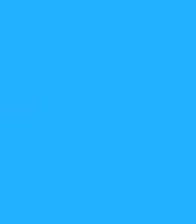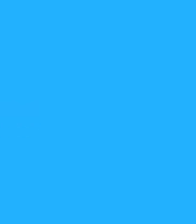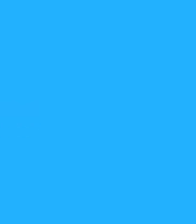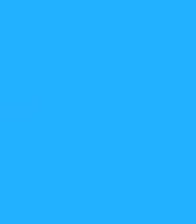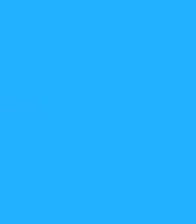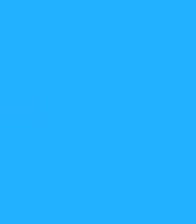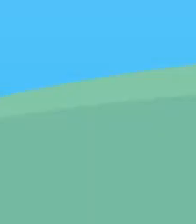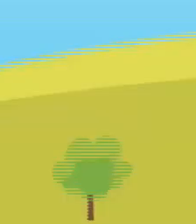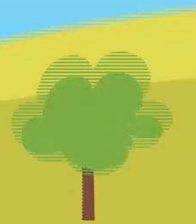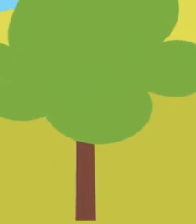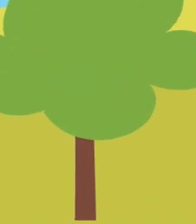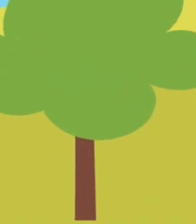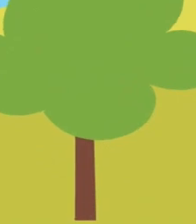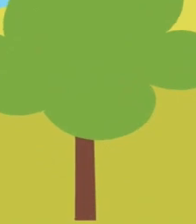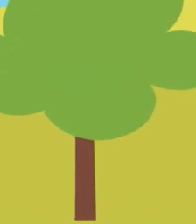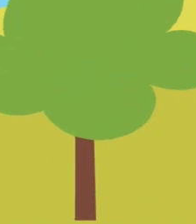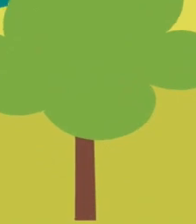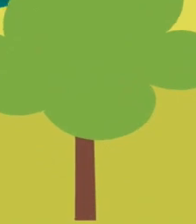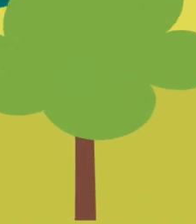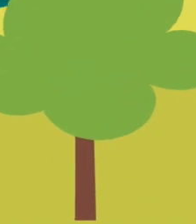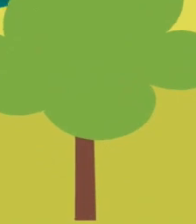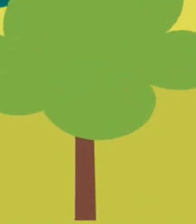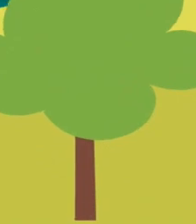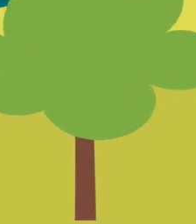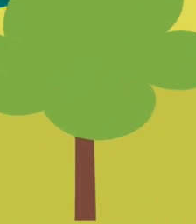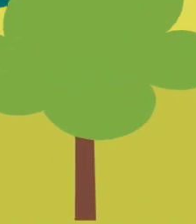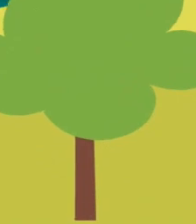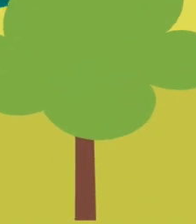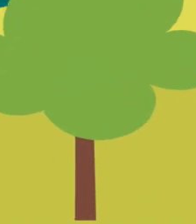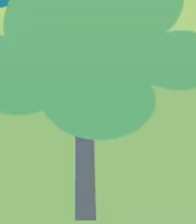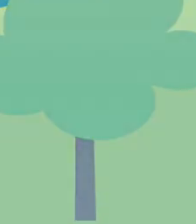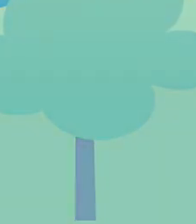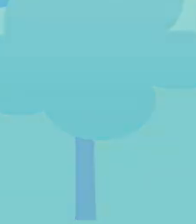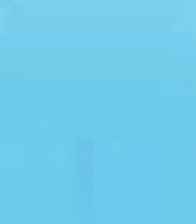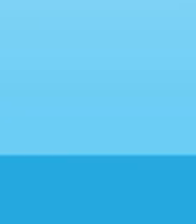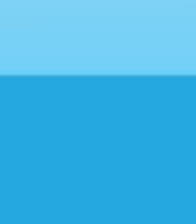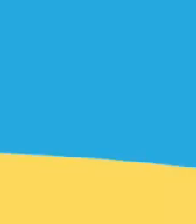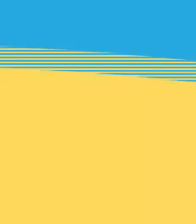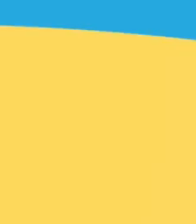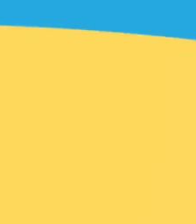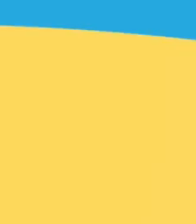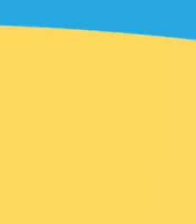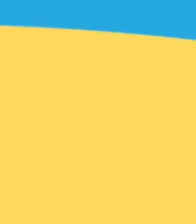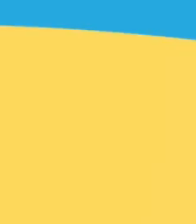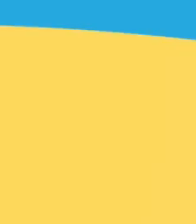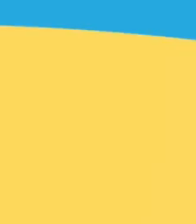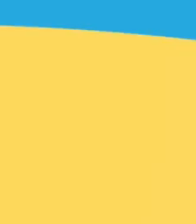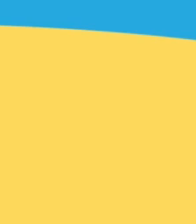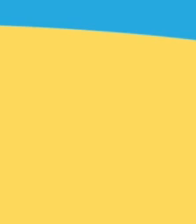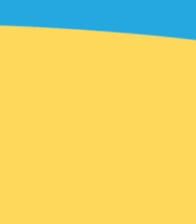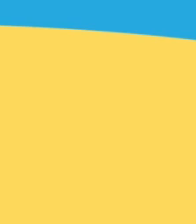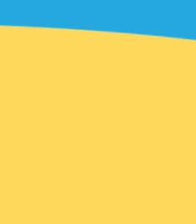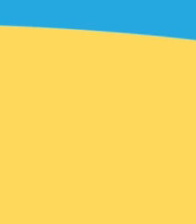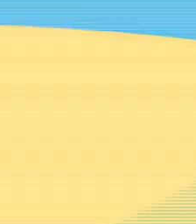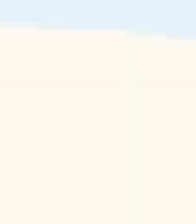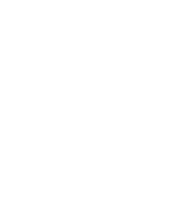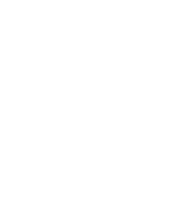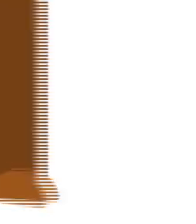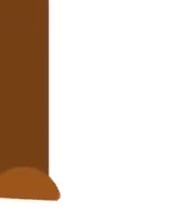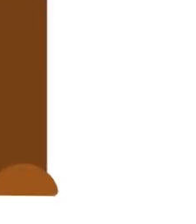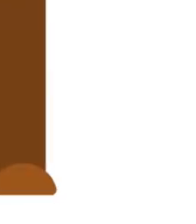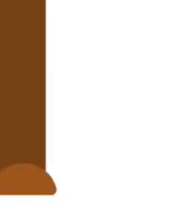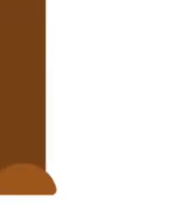Ofrézcale experiencias en lugares con zonas verdes, donde tenga contacto con texturas provenientes de la naturaleza como